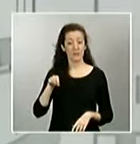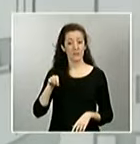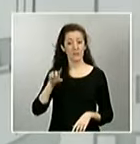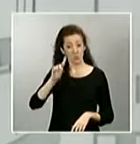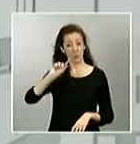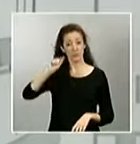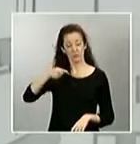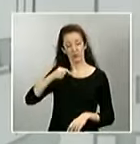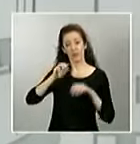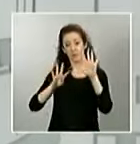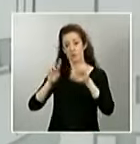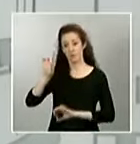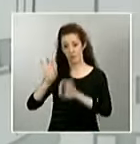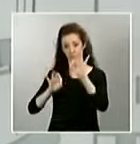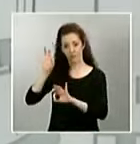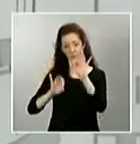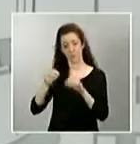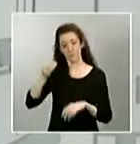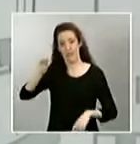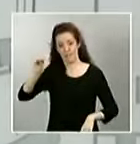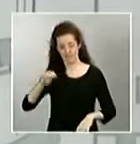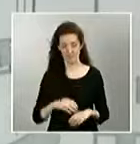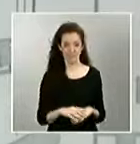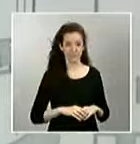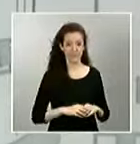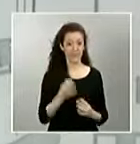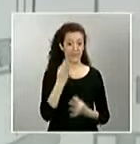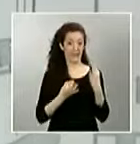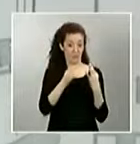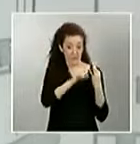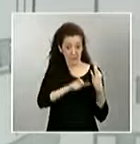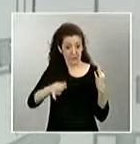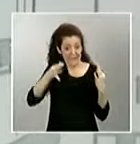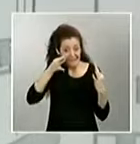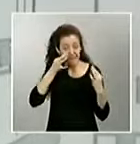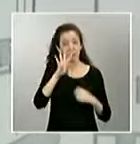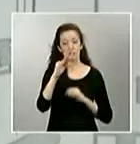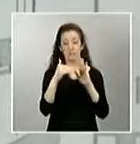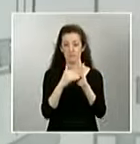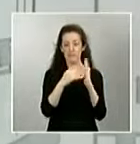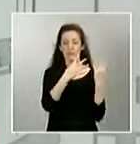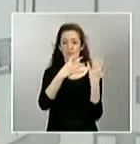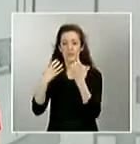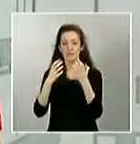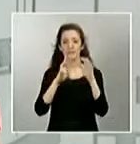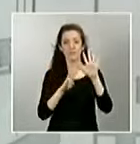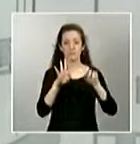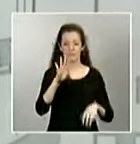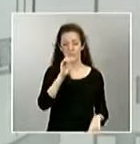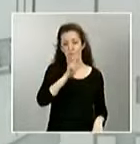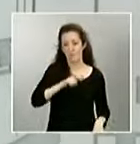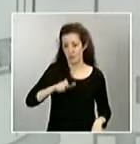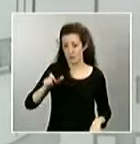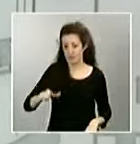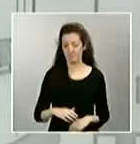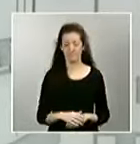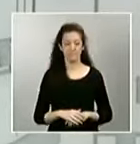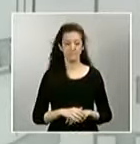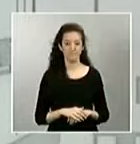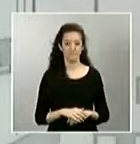% y, en términos absolutos, hablamos de 4.984 personas. De manera que,